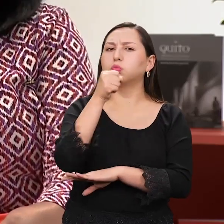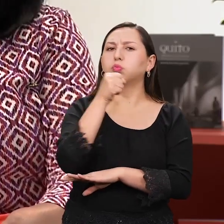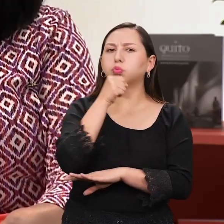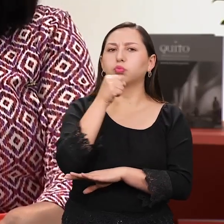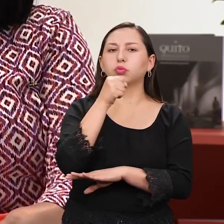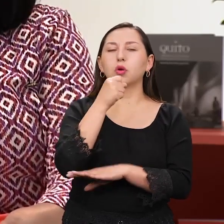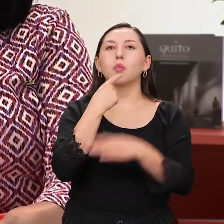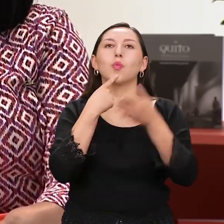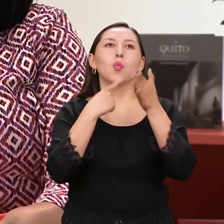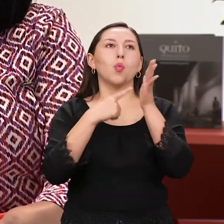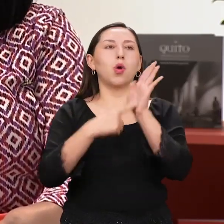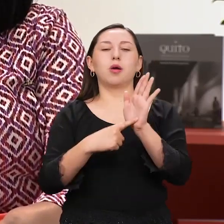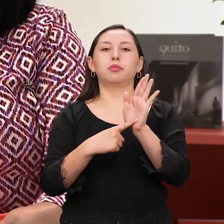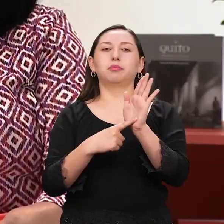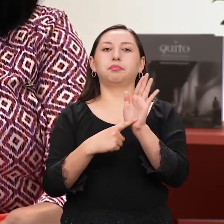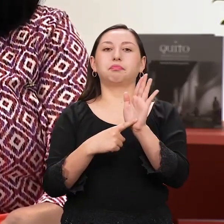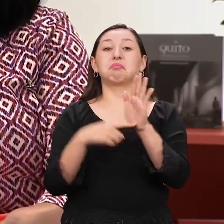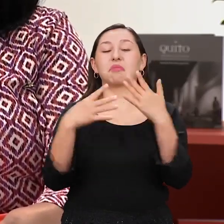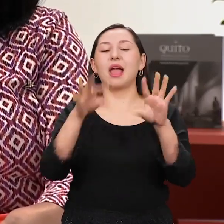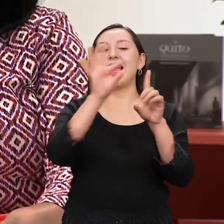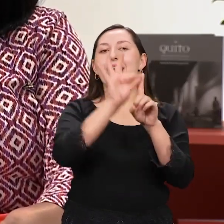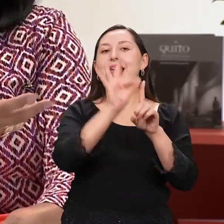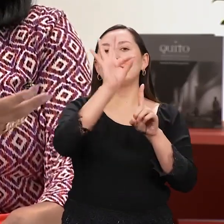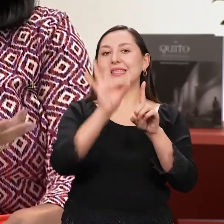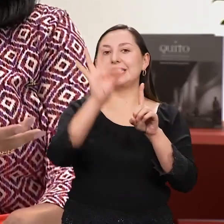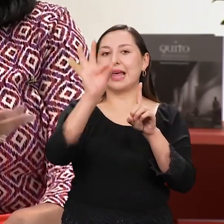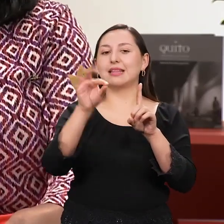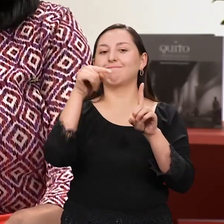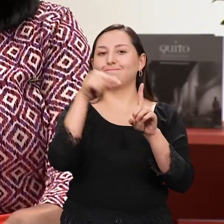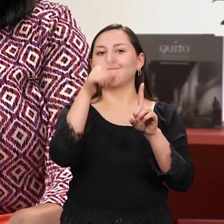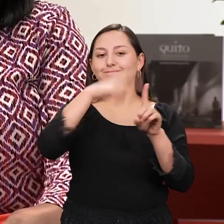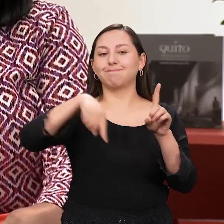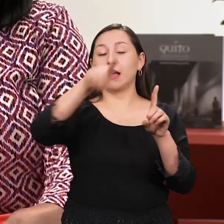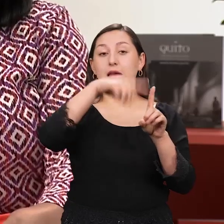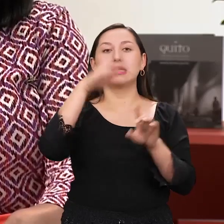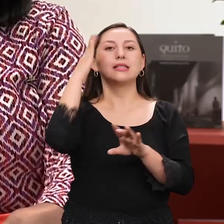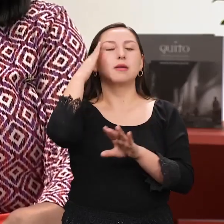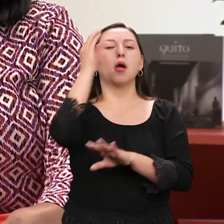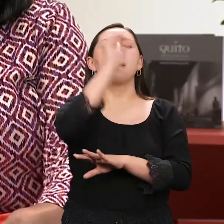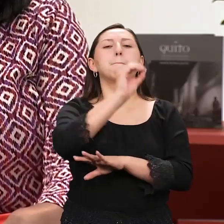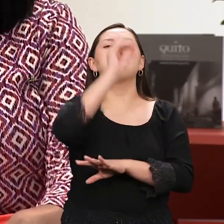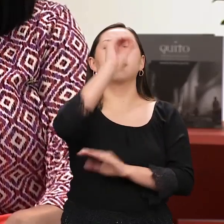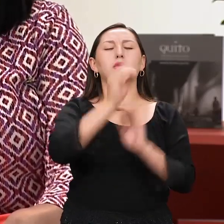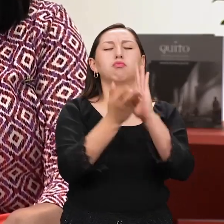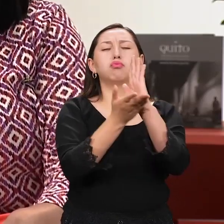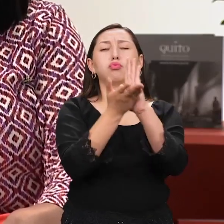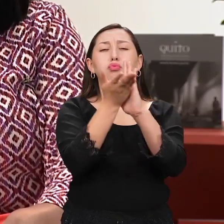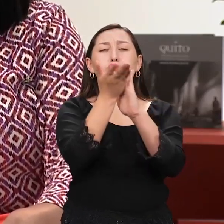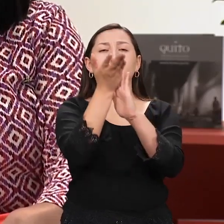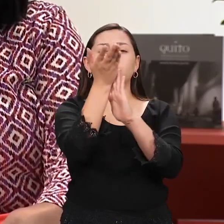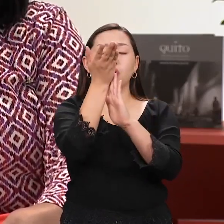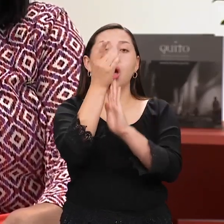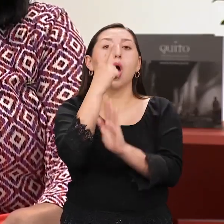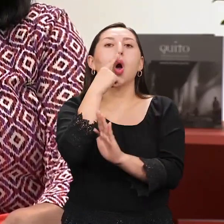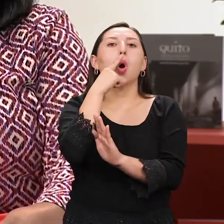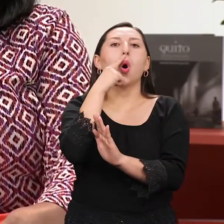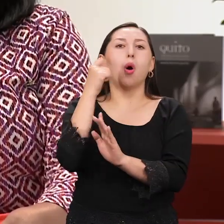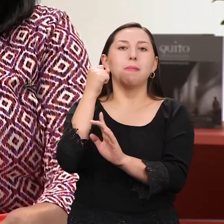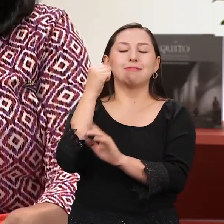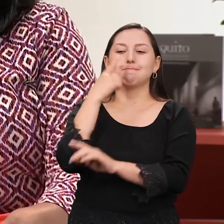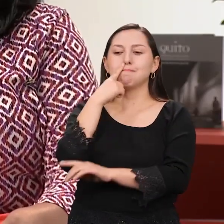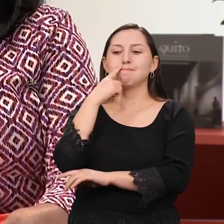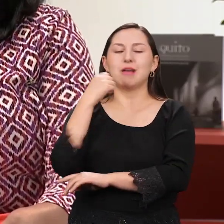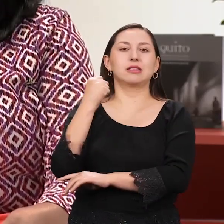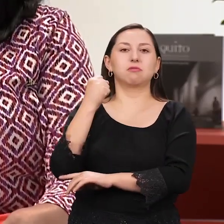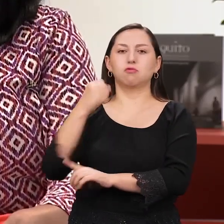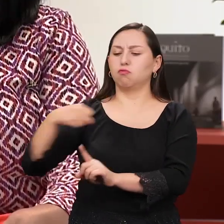el agresor, porque bueno, está demostrado estadísticamente que hablamos de que hay un porcentaje muy grande de hombres violentadores. Se enfocan